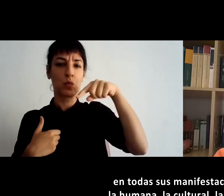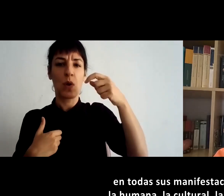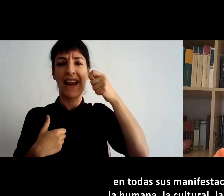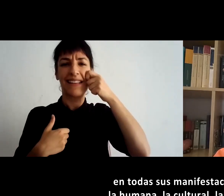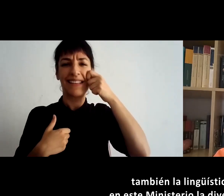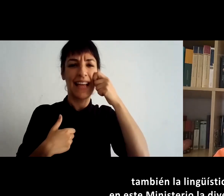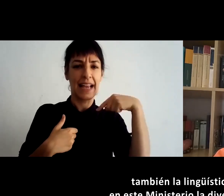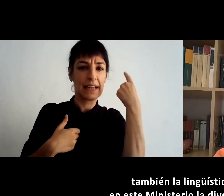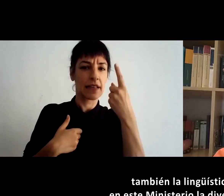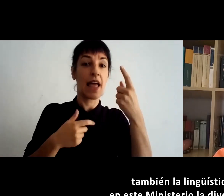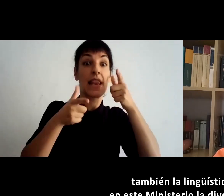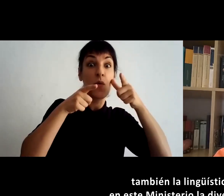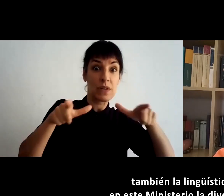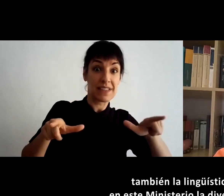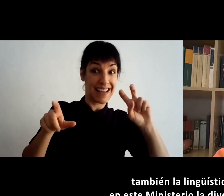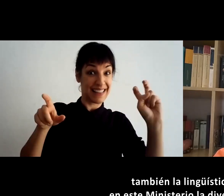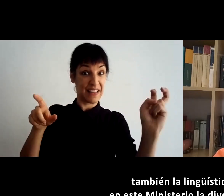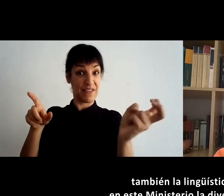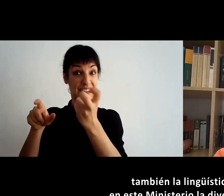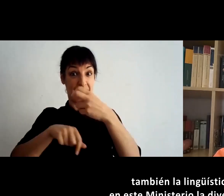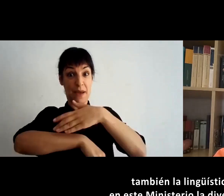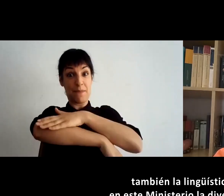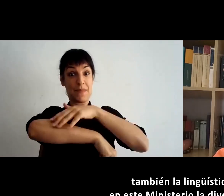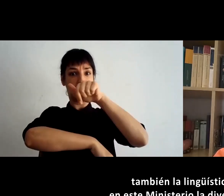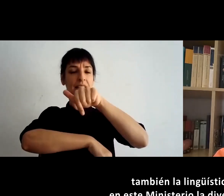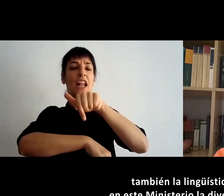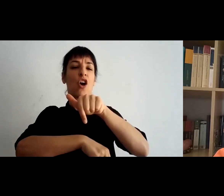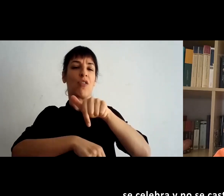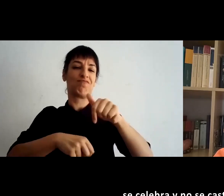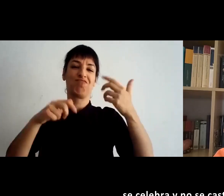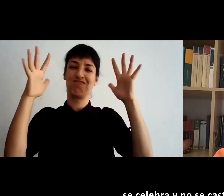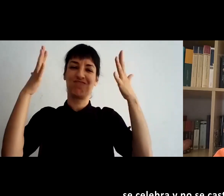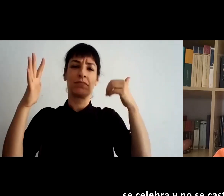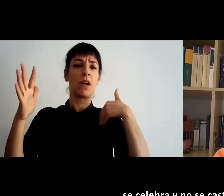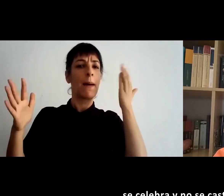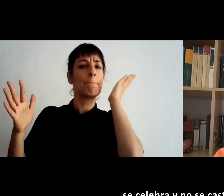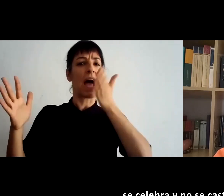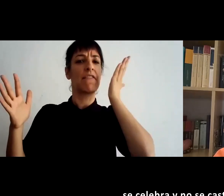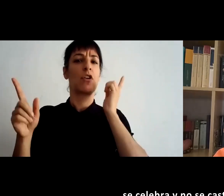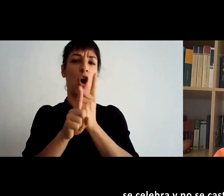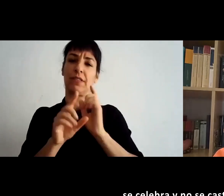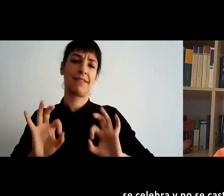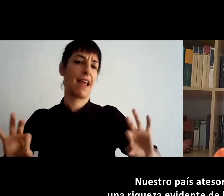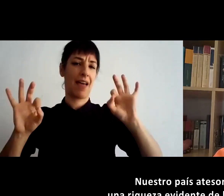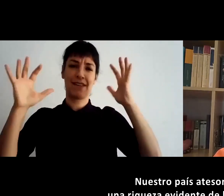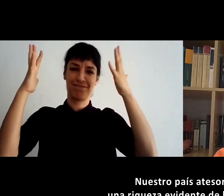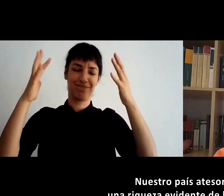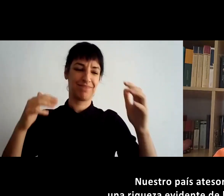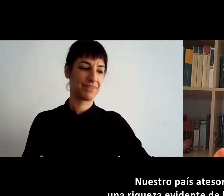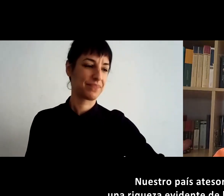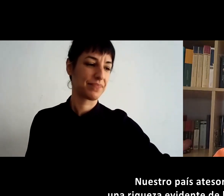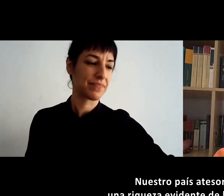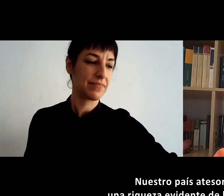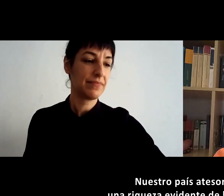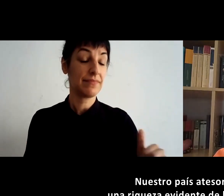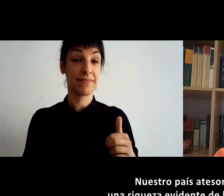también la lingüística, en este ministerio la diversidad se celebra y no se castiga. Nuestro país, como habéis